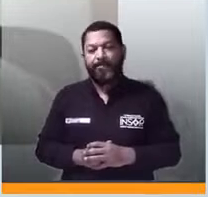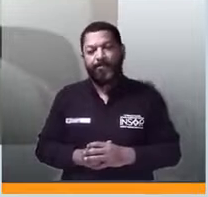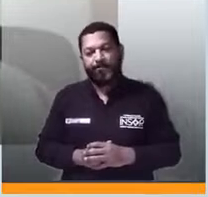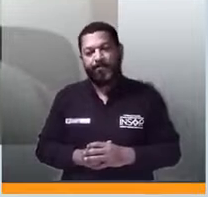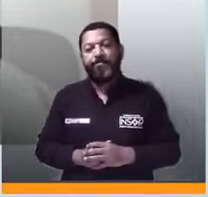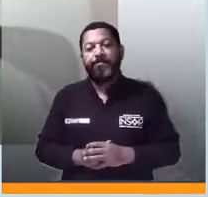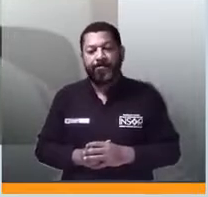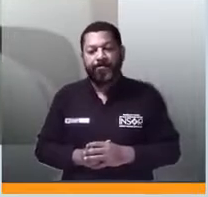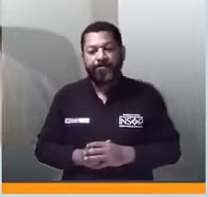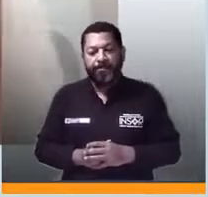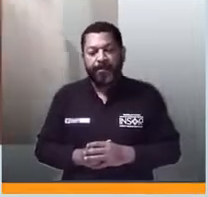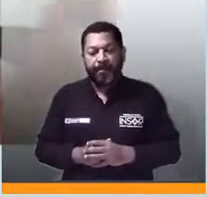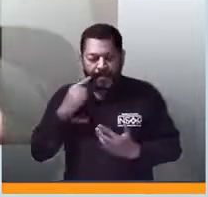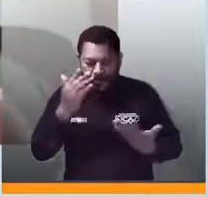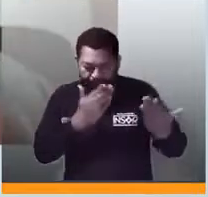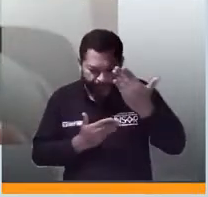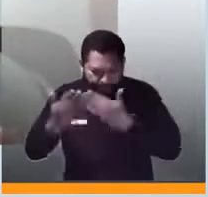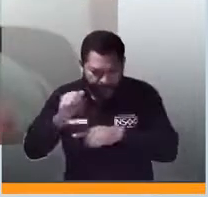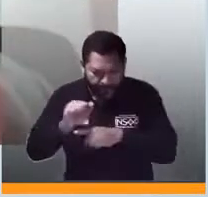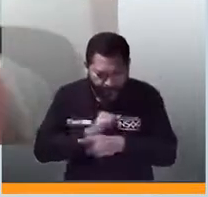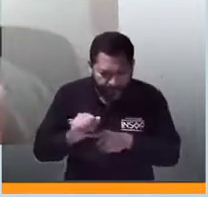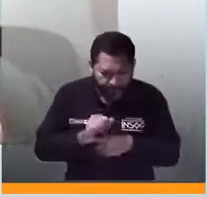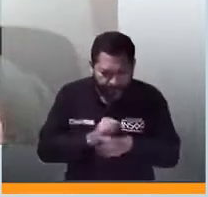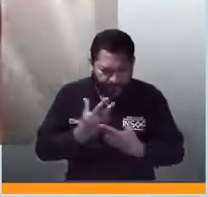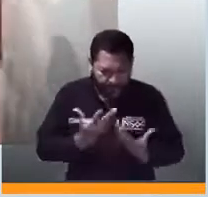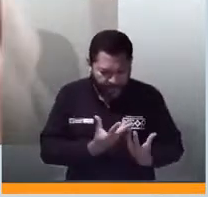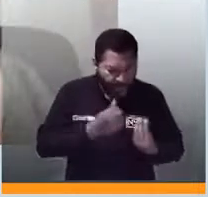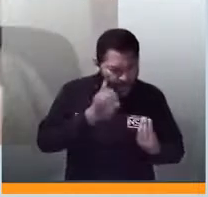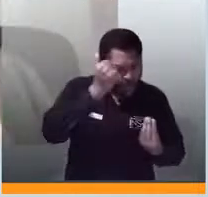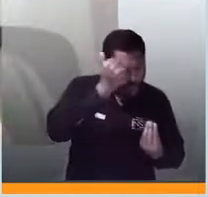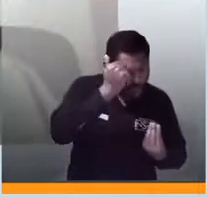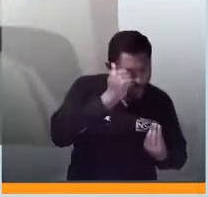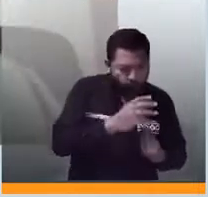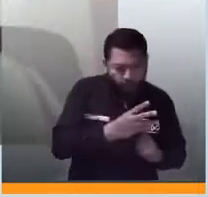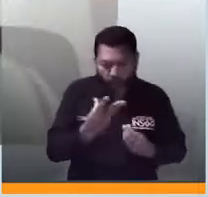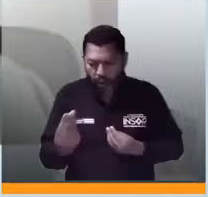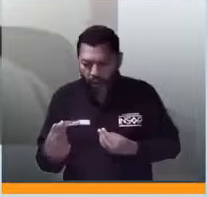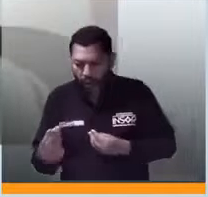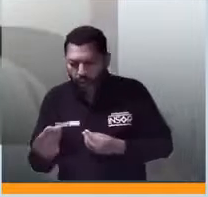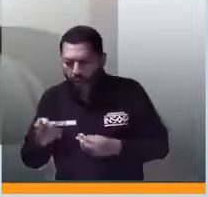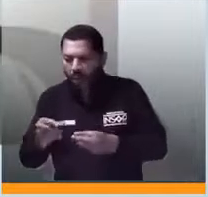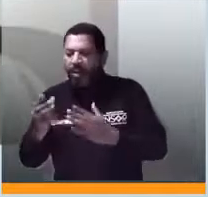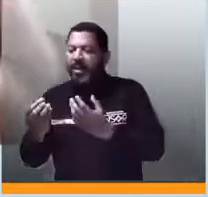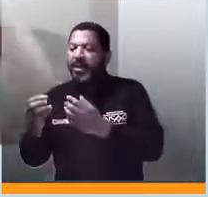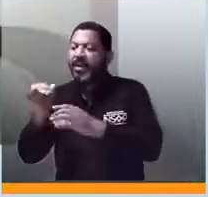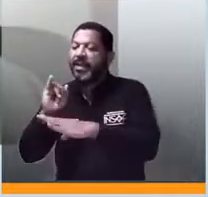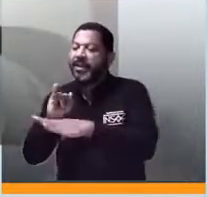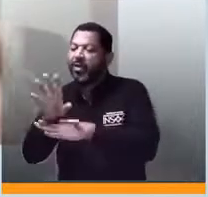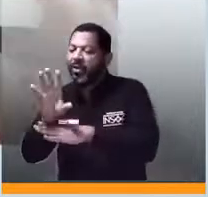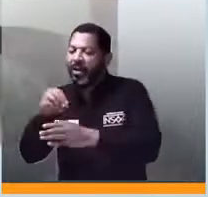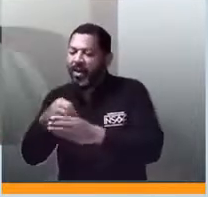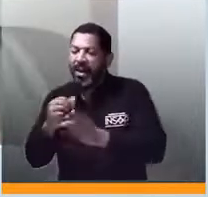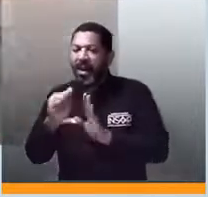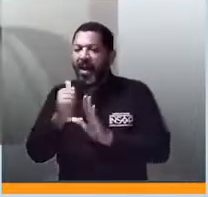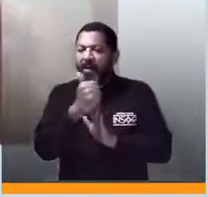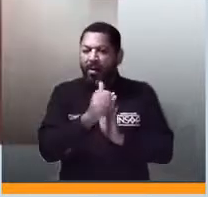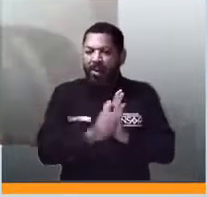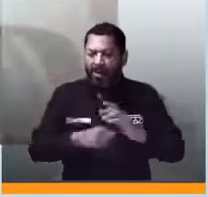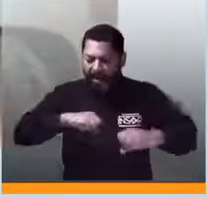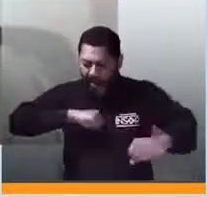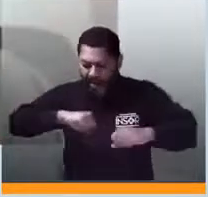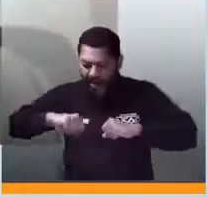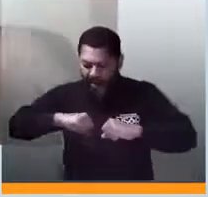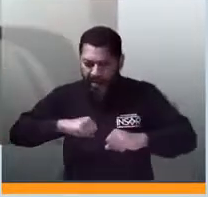muy importantes desde el punto de vista de los profesores, desde el punto de vista de la institucionalidad, con programas y acciones